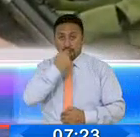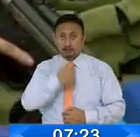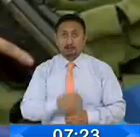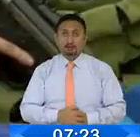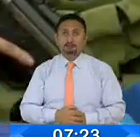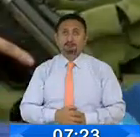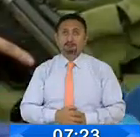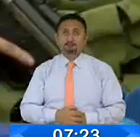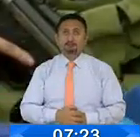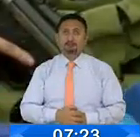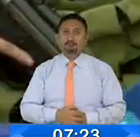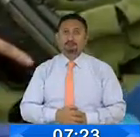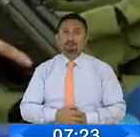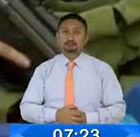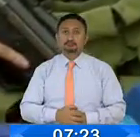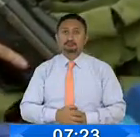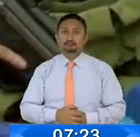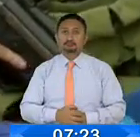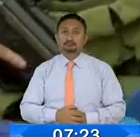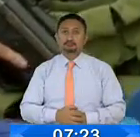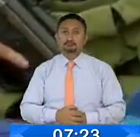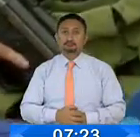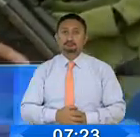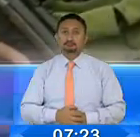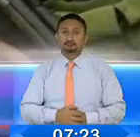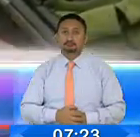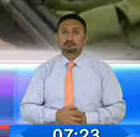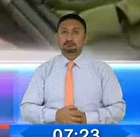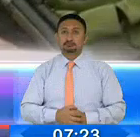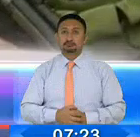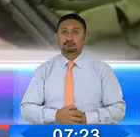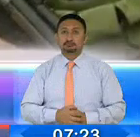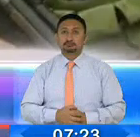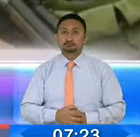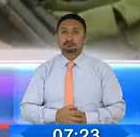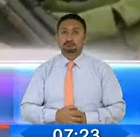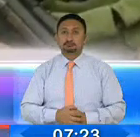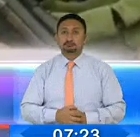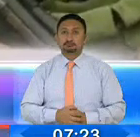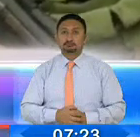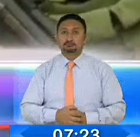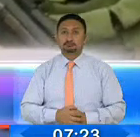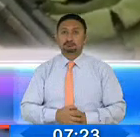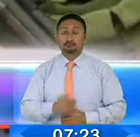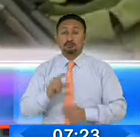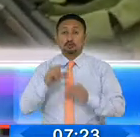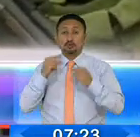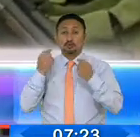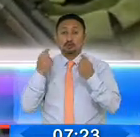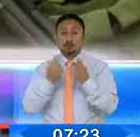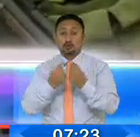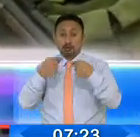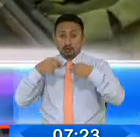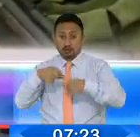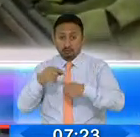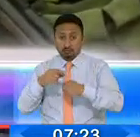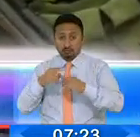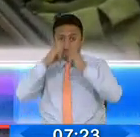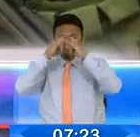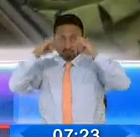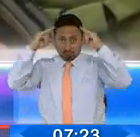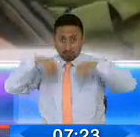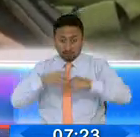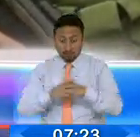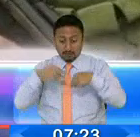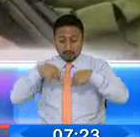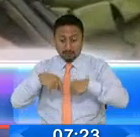Un fuerte estructura que la han conformado los criminales, donde están procesando